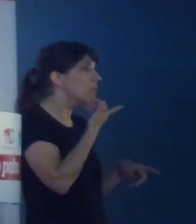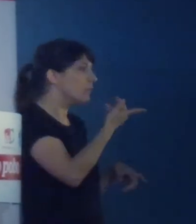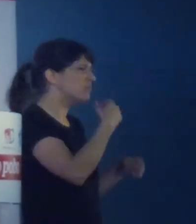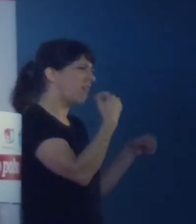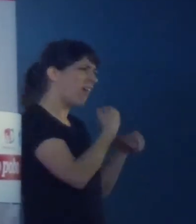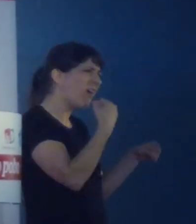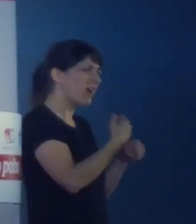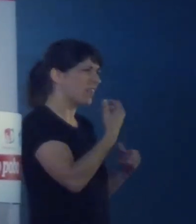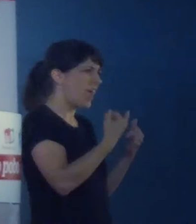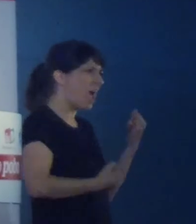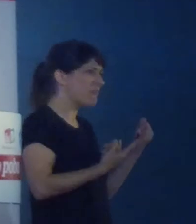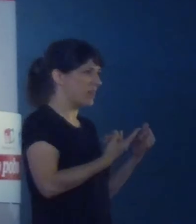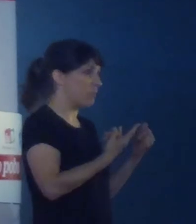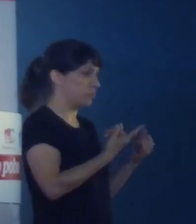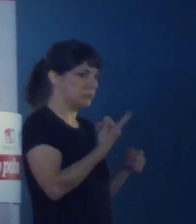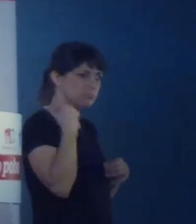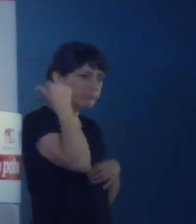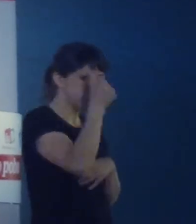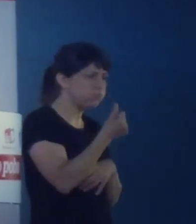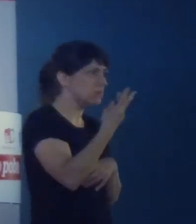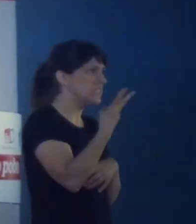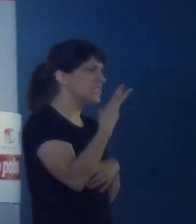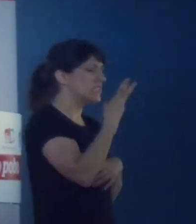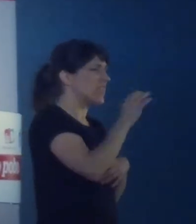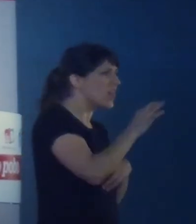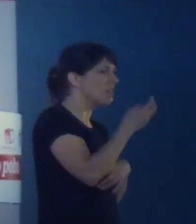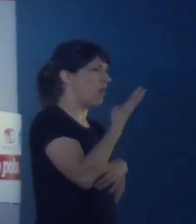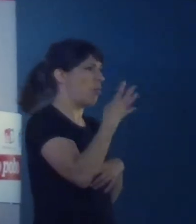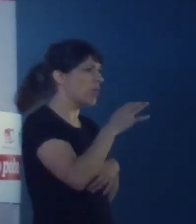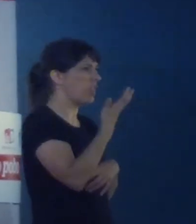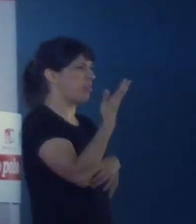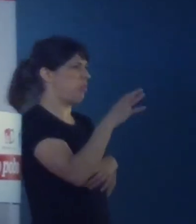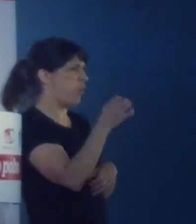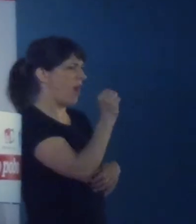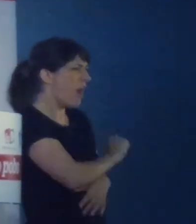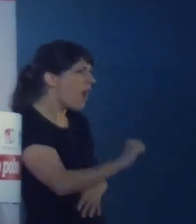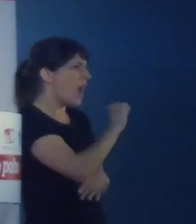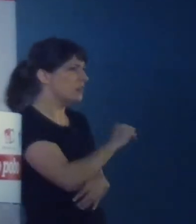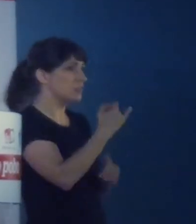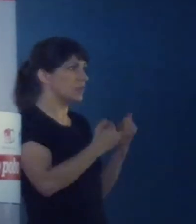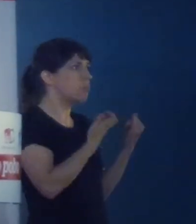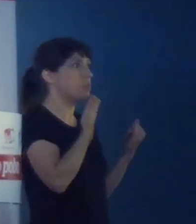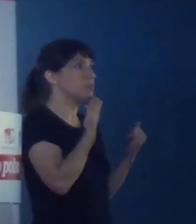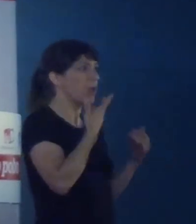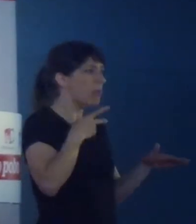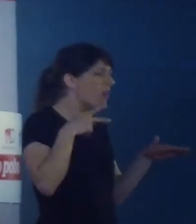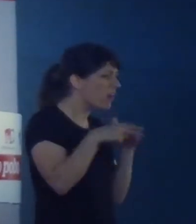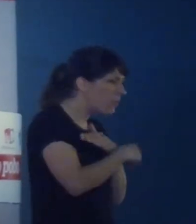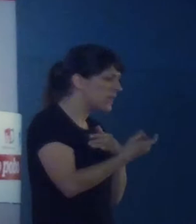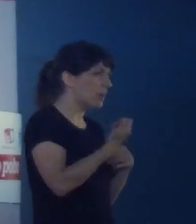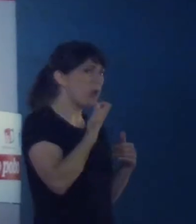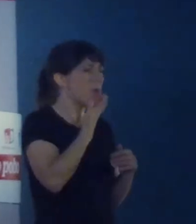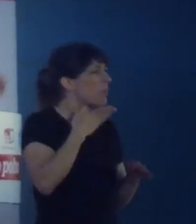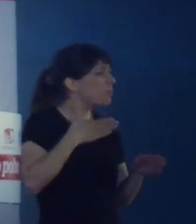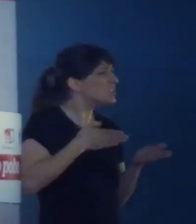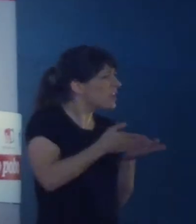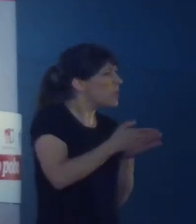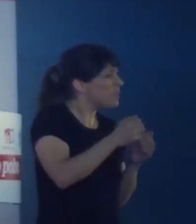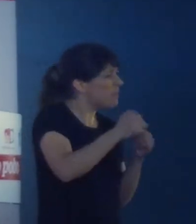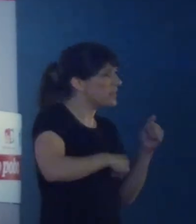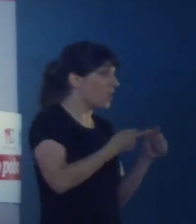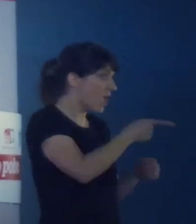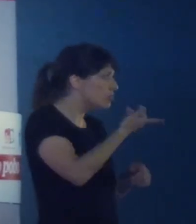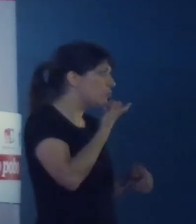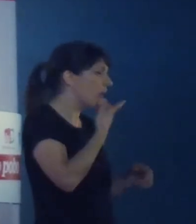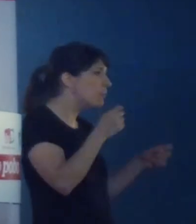30, 40, 50 anos, que veñen e que pasen a rebarbadora ao que eles contribuíron á seguridade social e